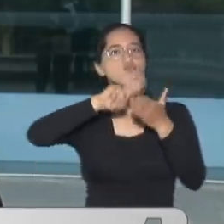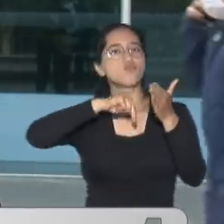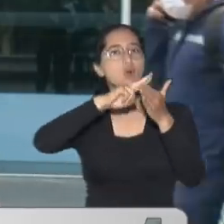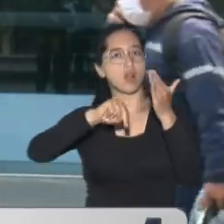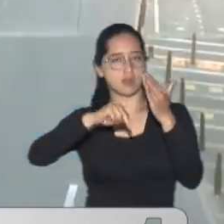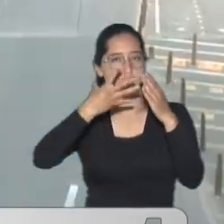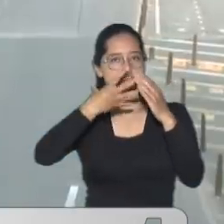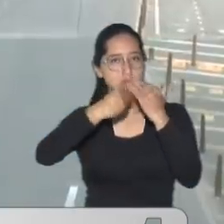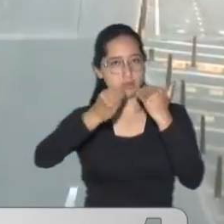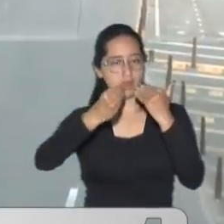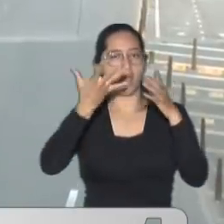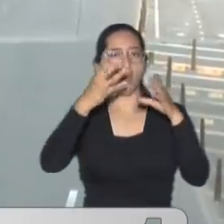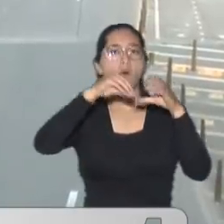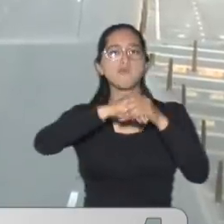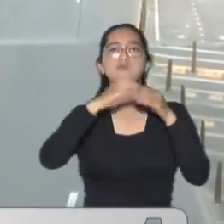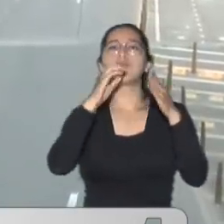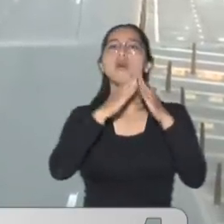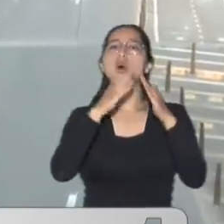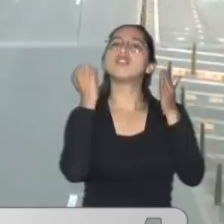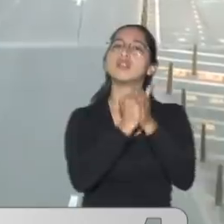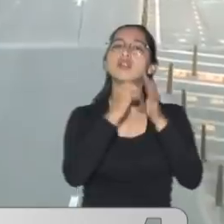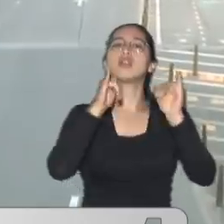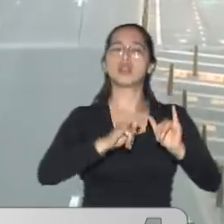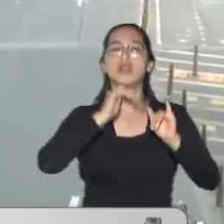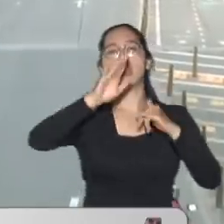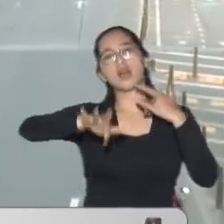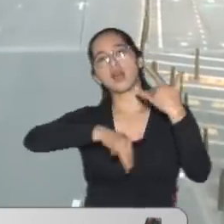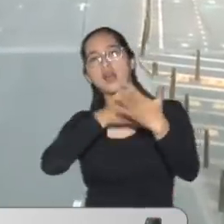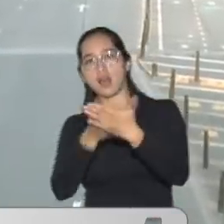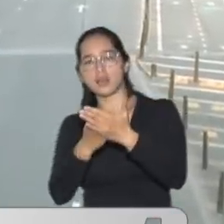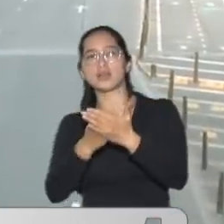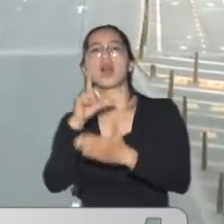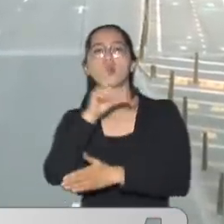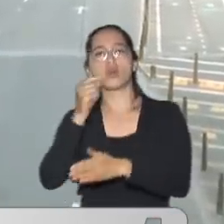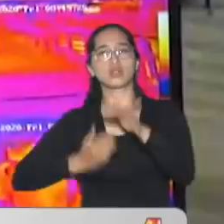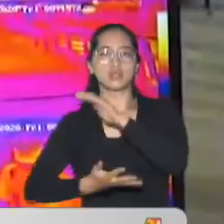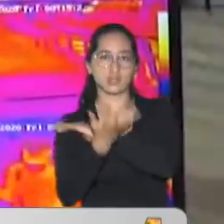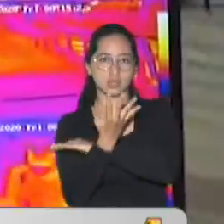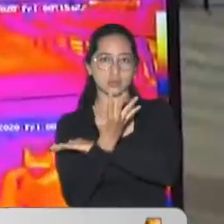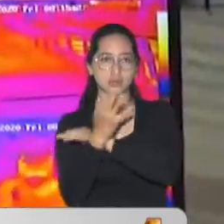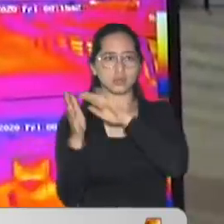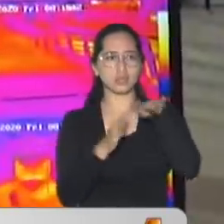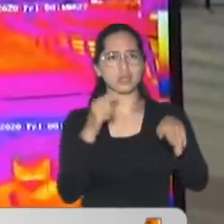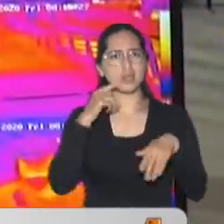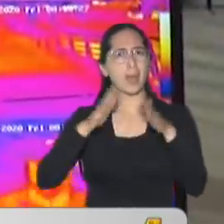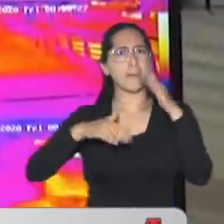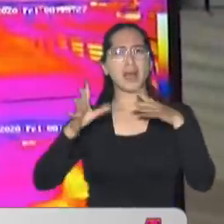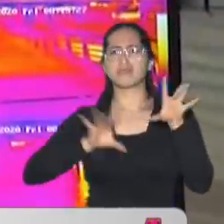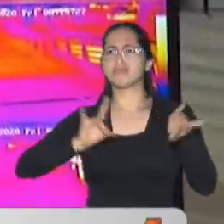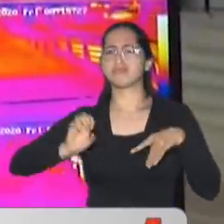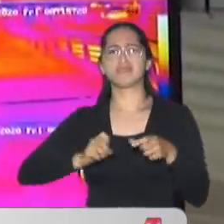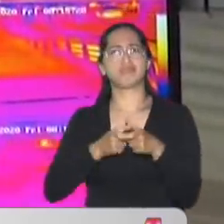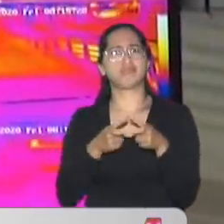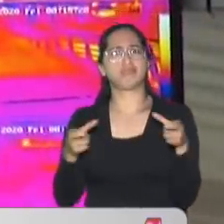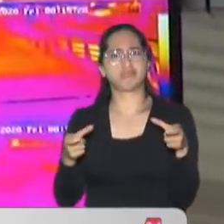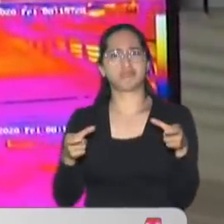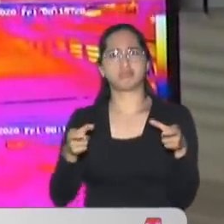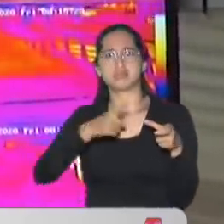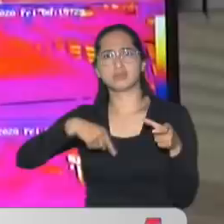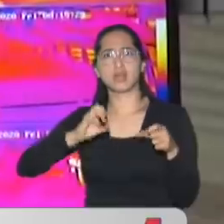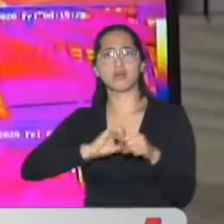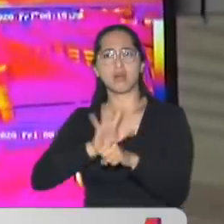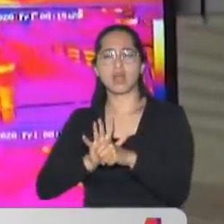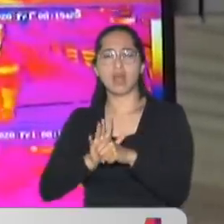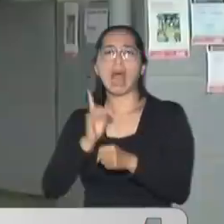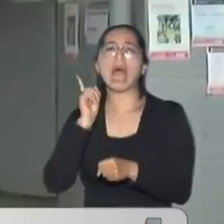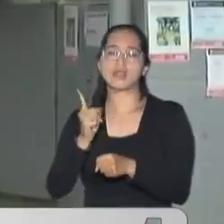lunes. En un solo día fueron reportados más de 100 nuevos casos positivos para Cali. Por eso las autoridades derogaron la ley seca